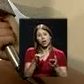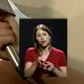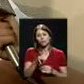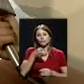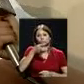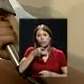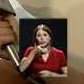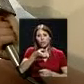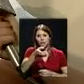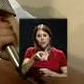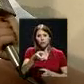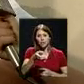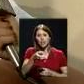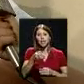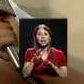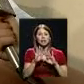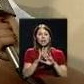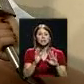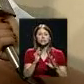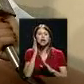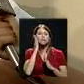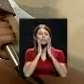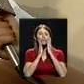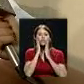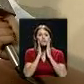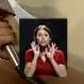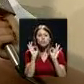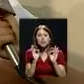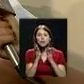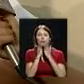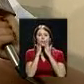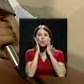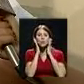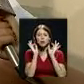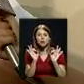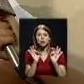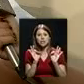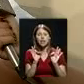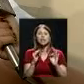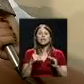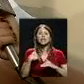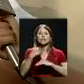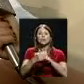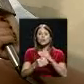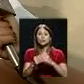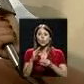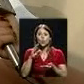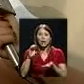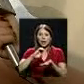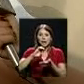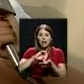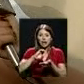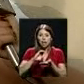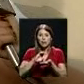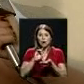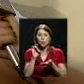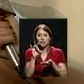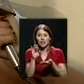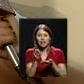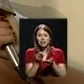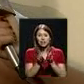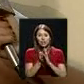también es que ya se quite los excesos del jabón o del gel y luego se ponga una crema humectante las cremas